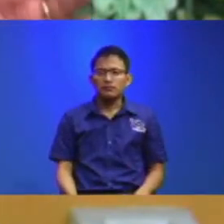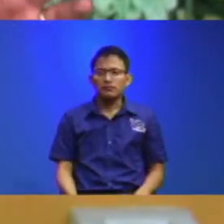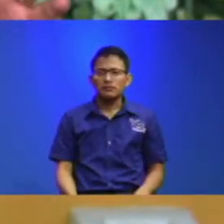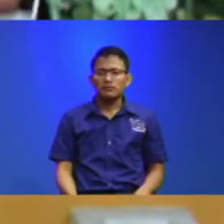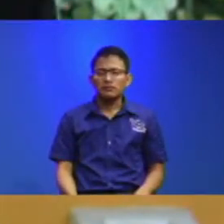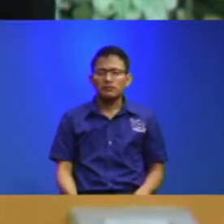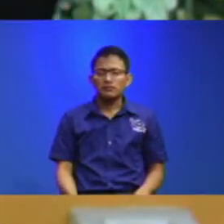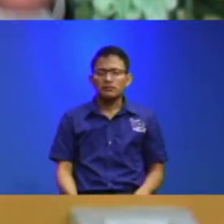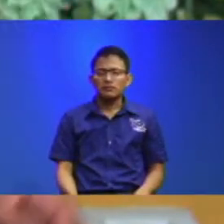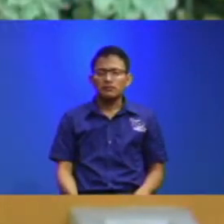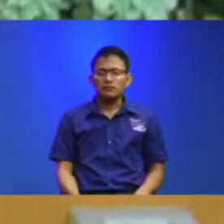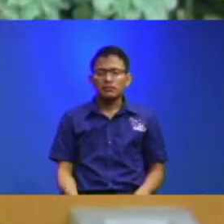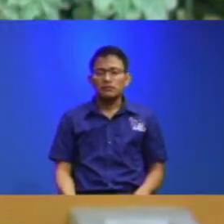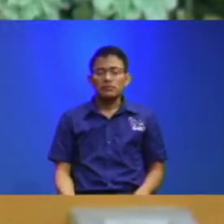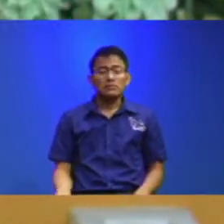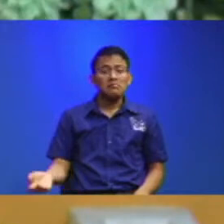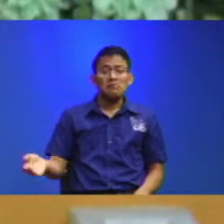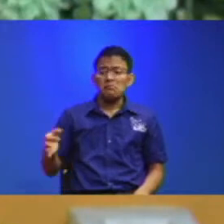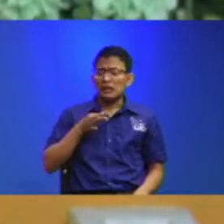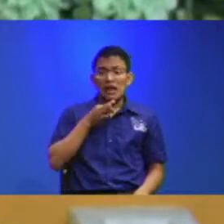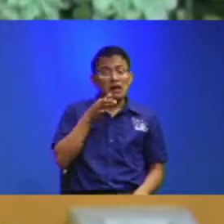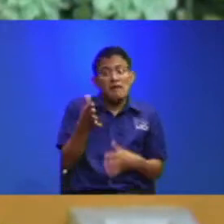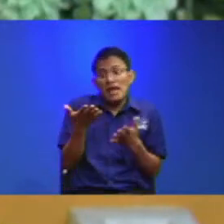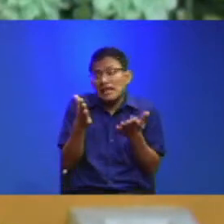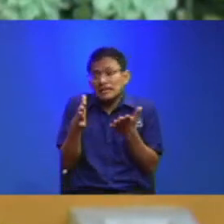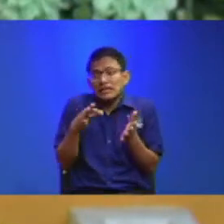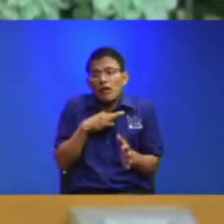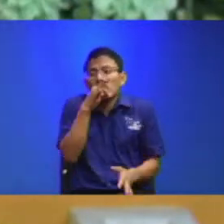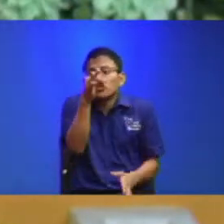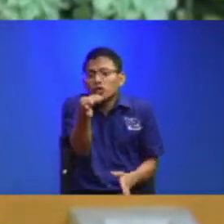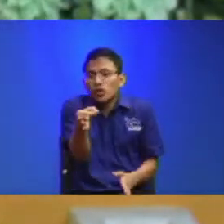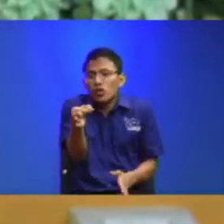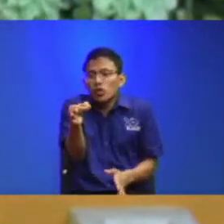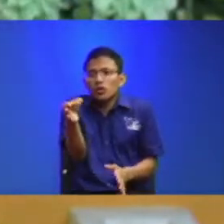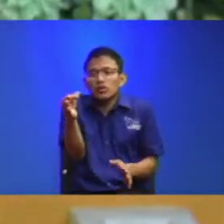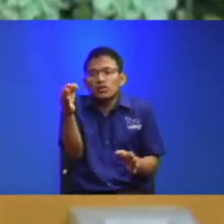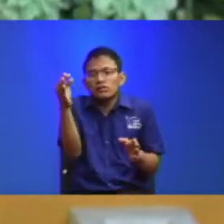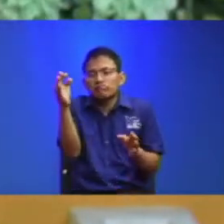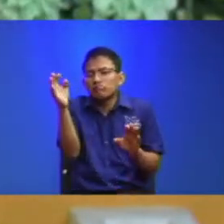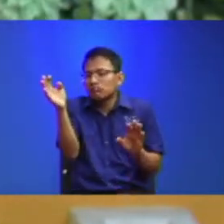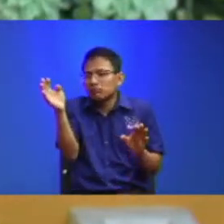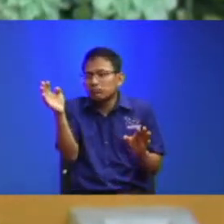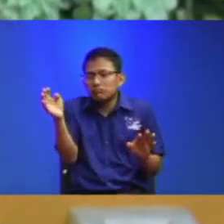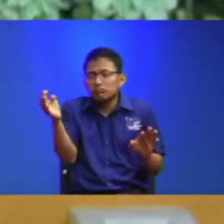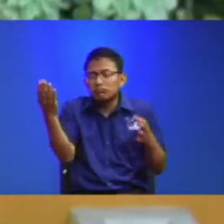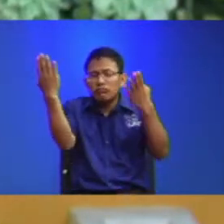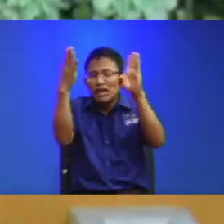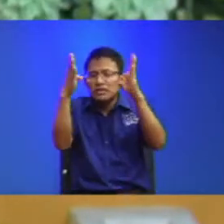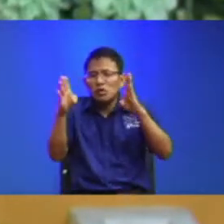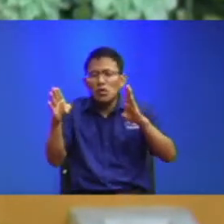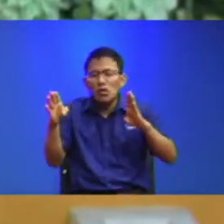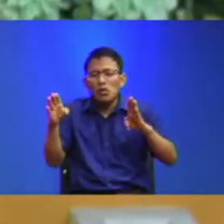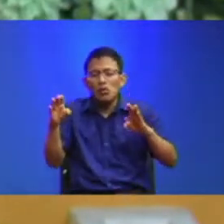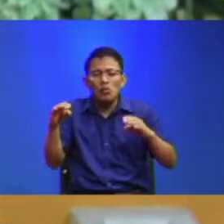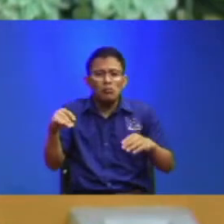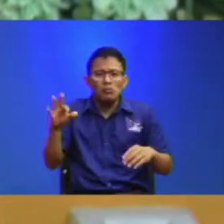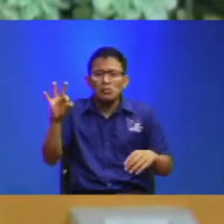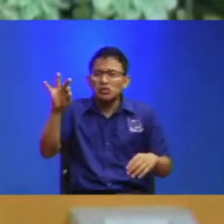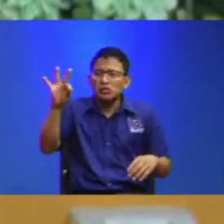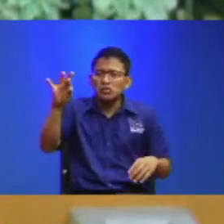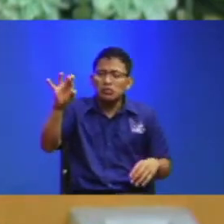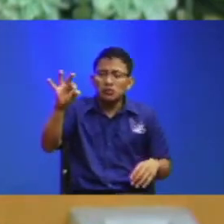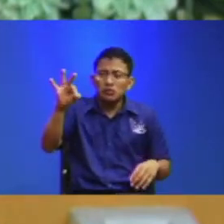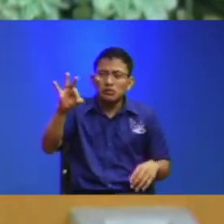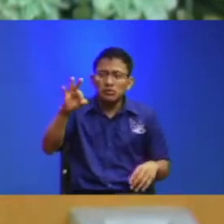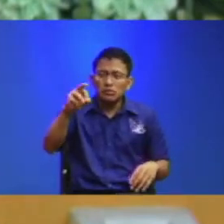donde todo el mundo trastrabilló. con sus honrosas excepciones, desde luego. Pero